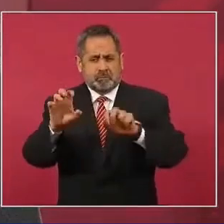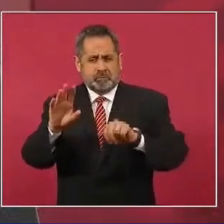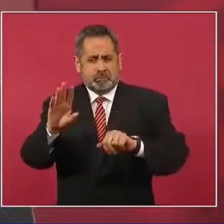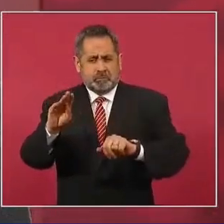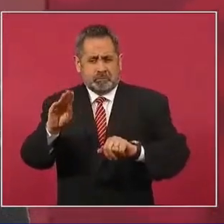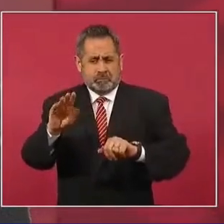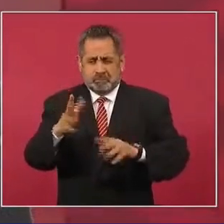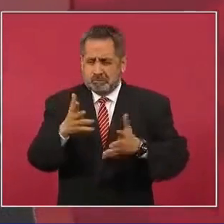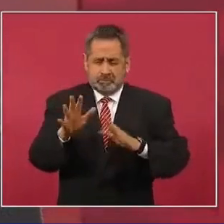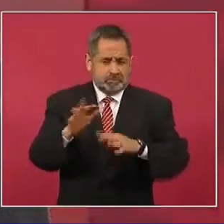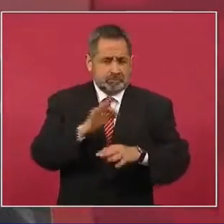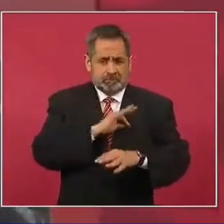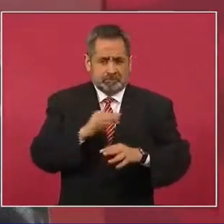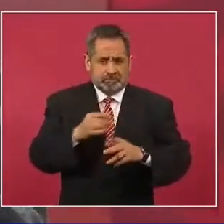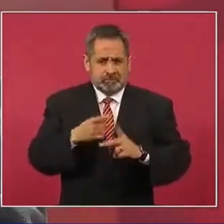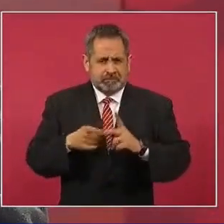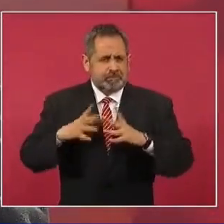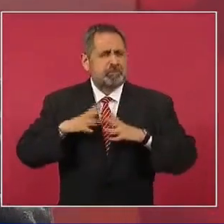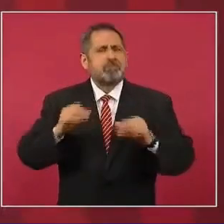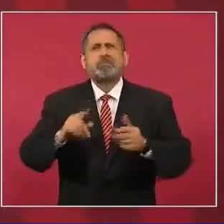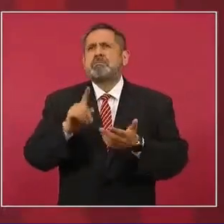1890,